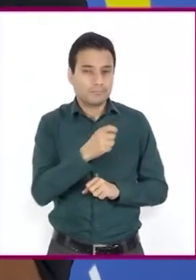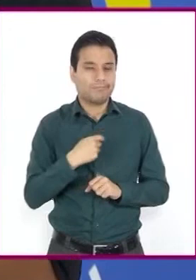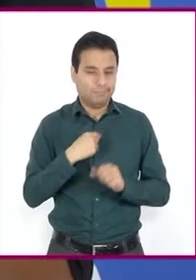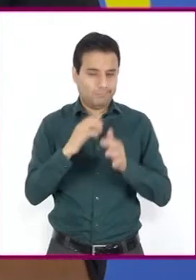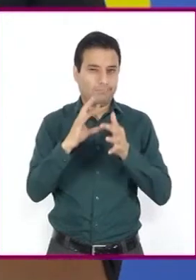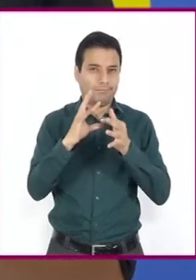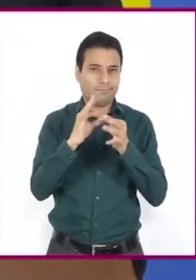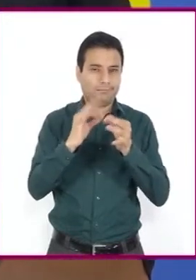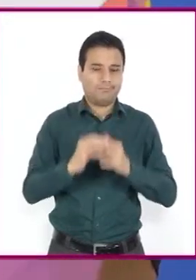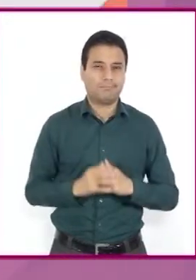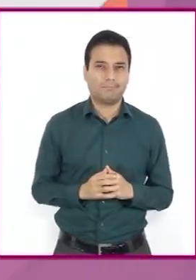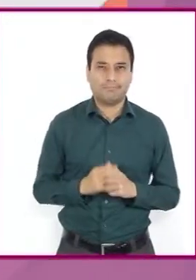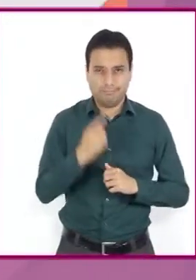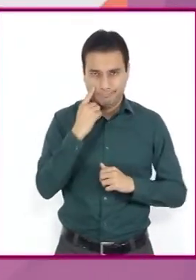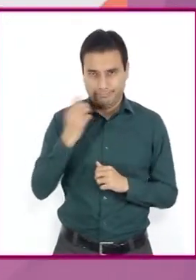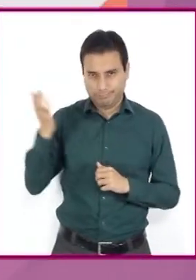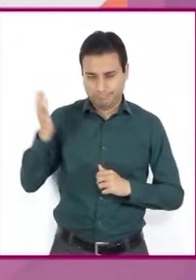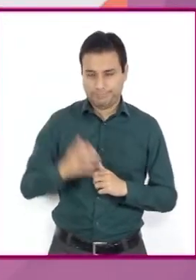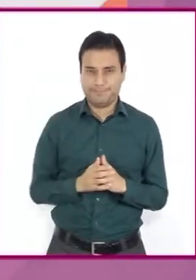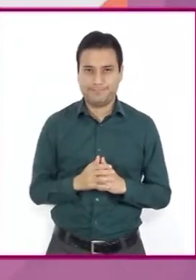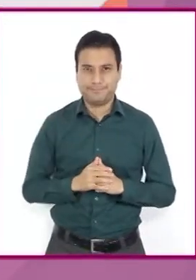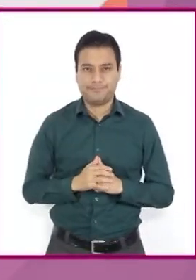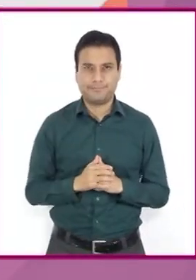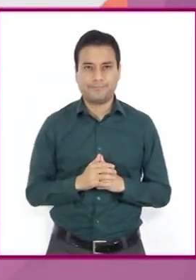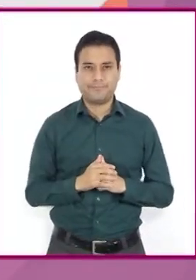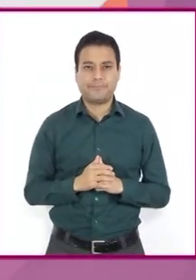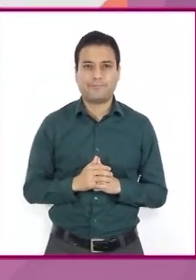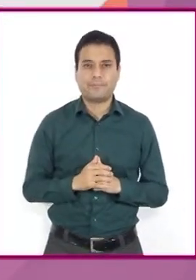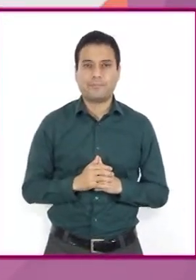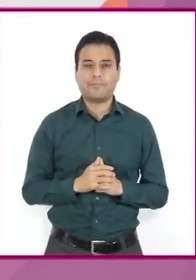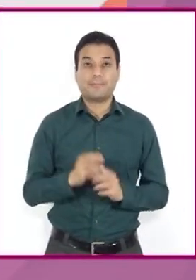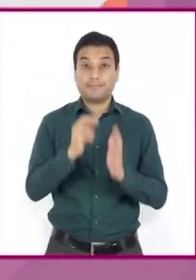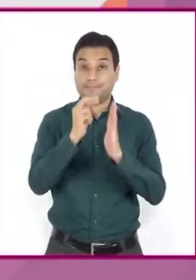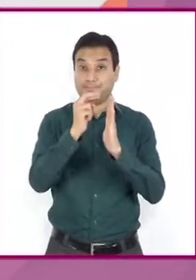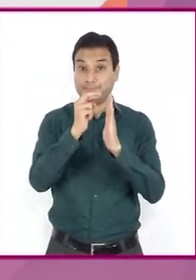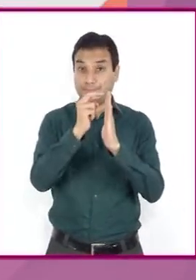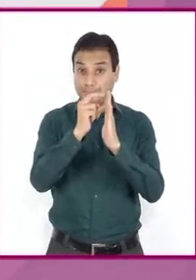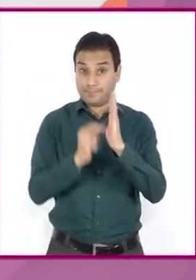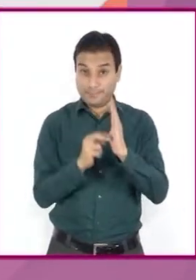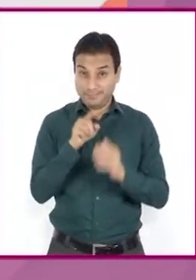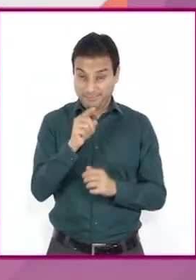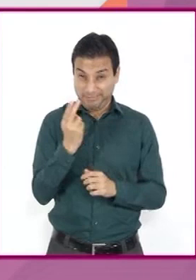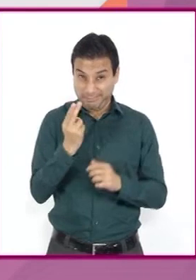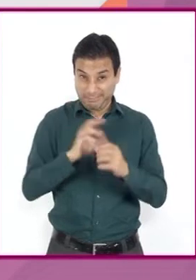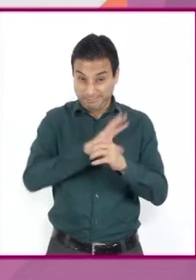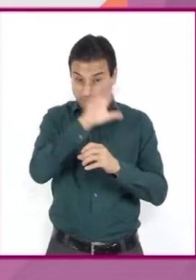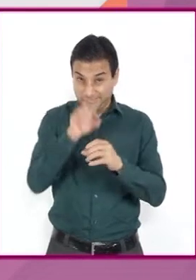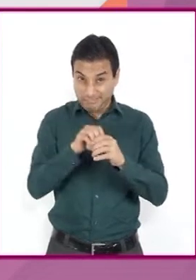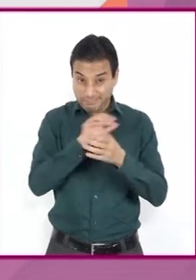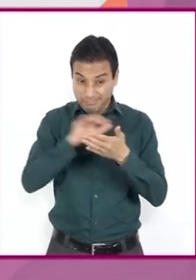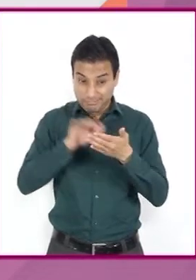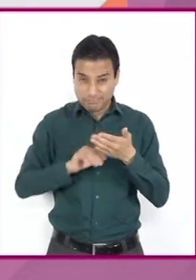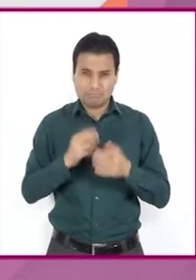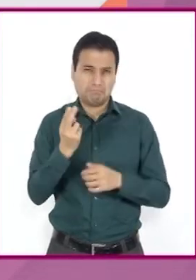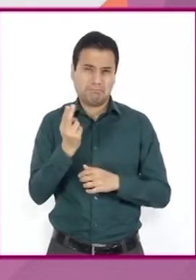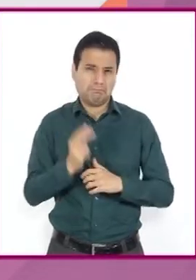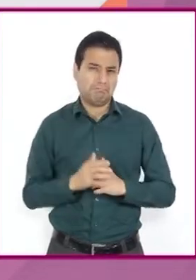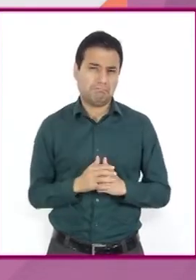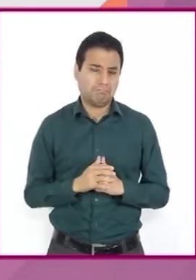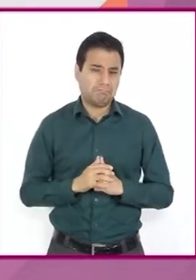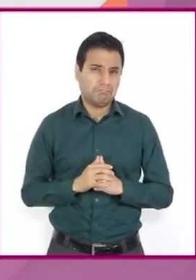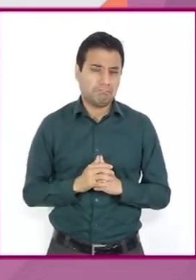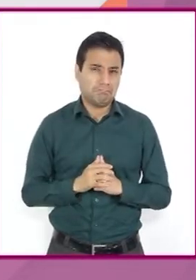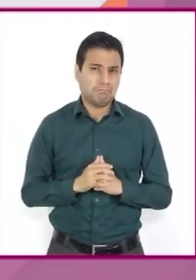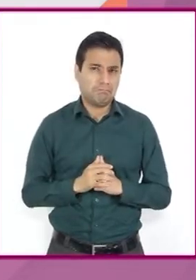precisar. Son textos discontinuos porque no es necesario leerlos de manera lineal, de principio a